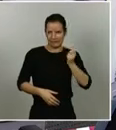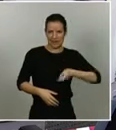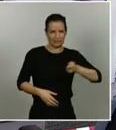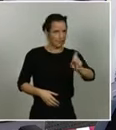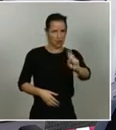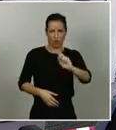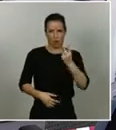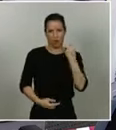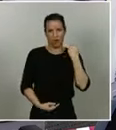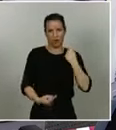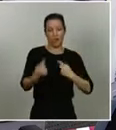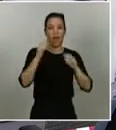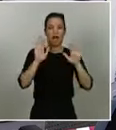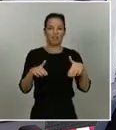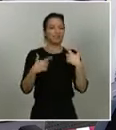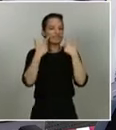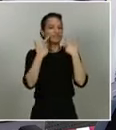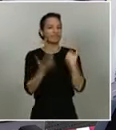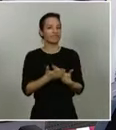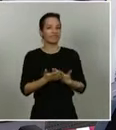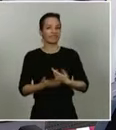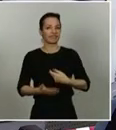el interés de la población española